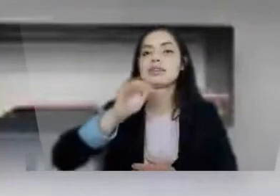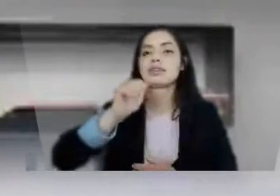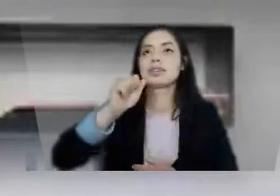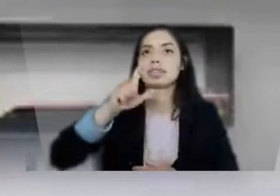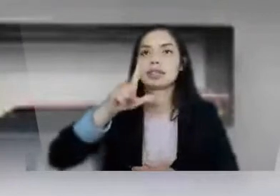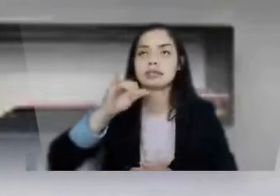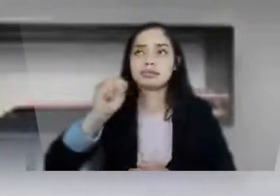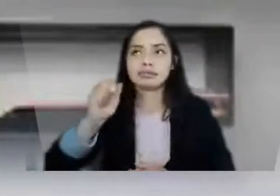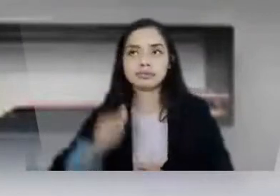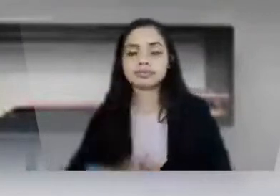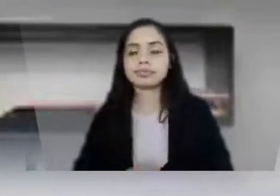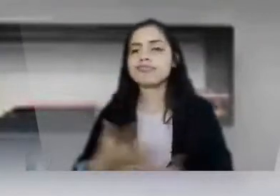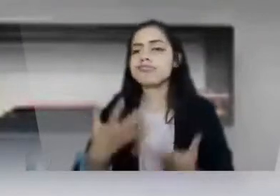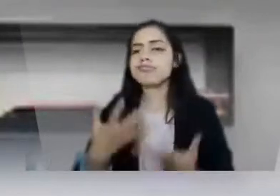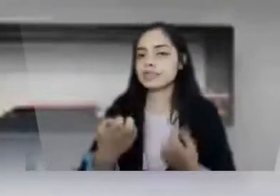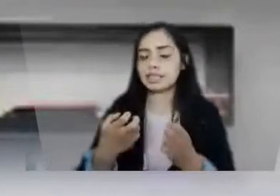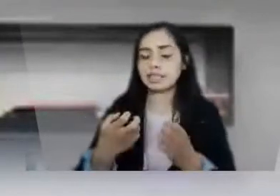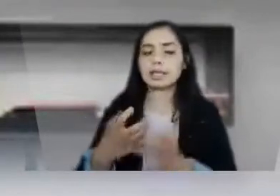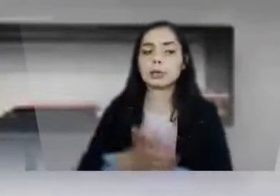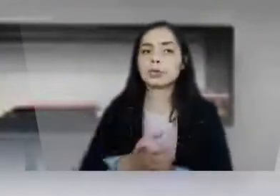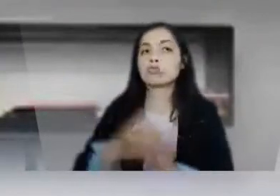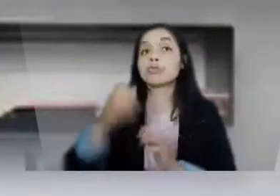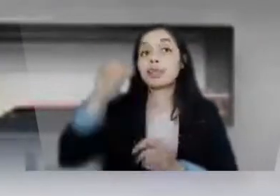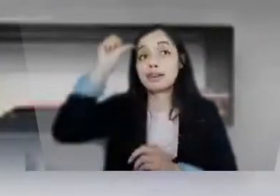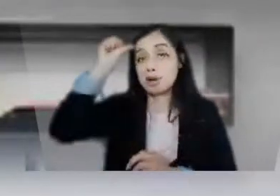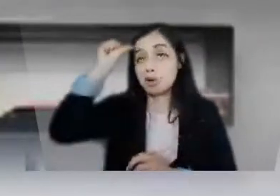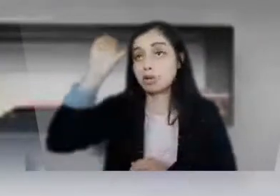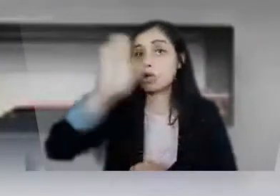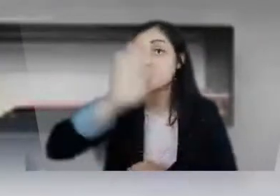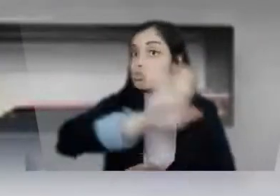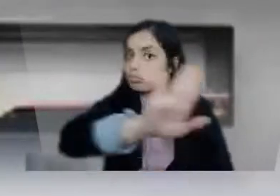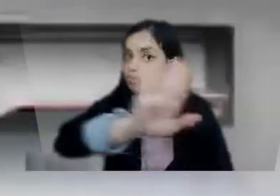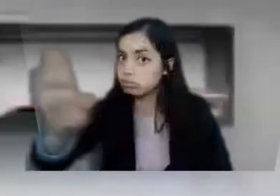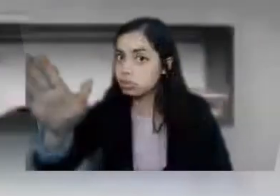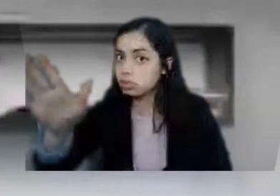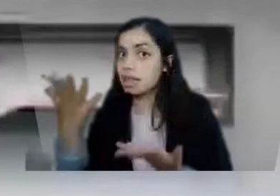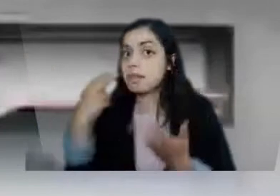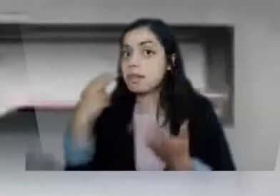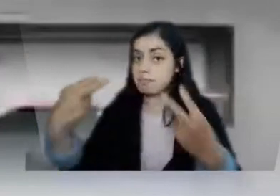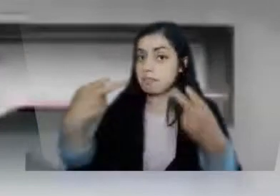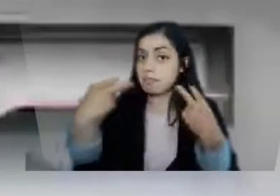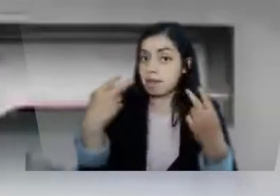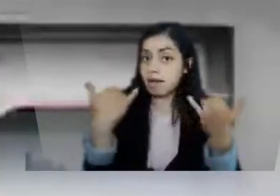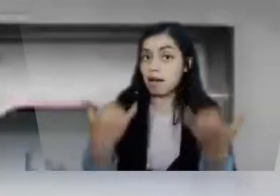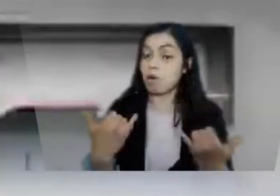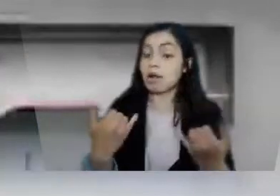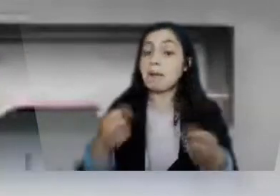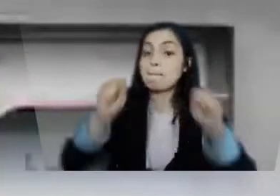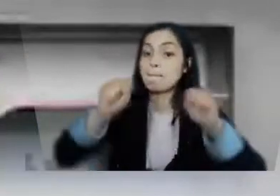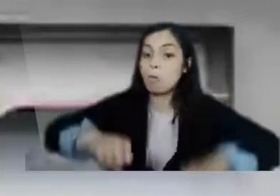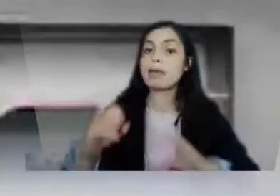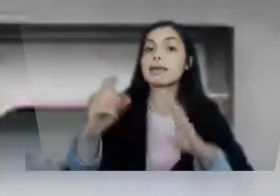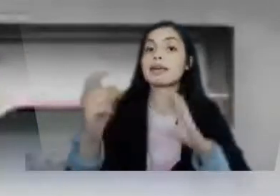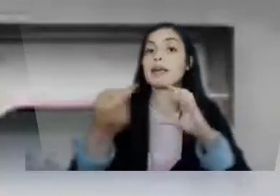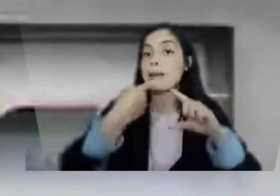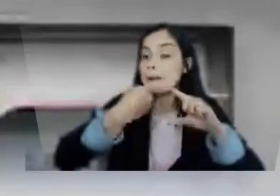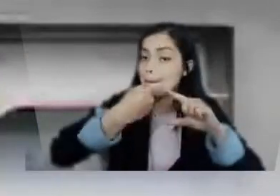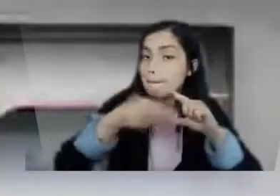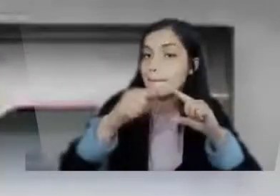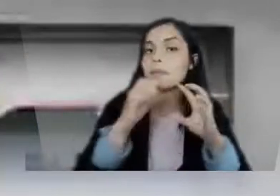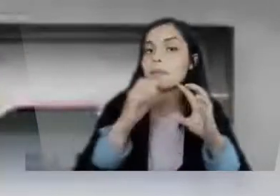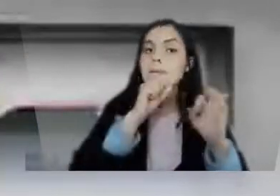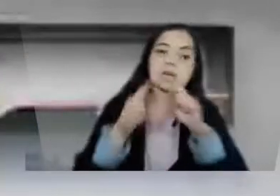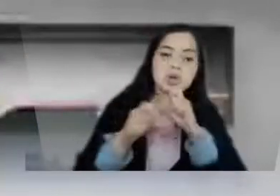en los chats de las plataformas mediante la cual estamos haciendo el streaming de este lanzamiento, de este corto documental